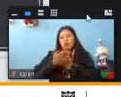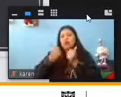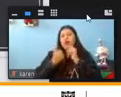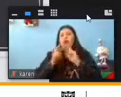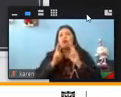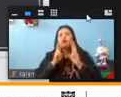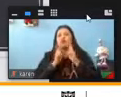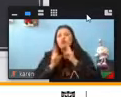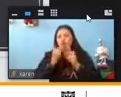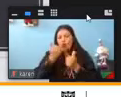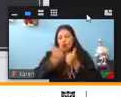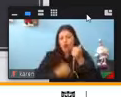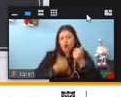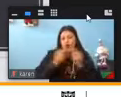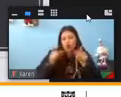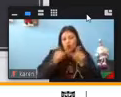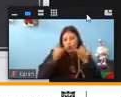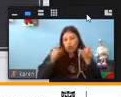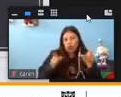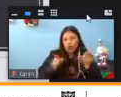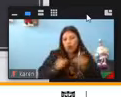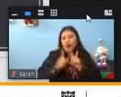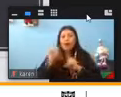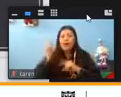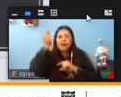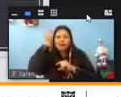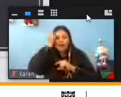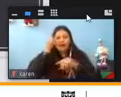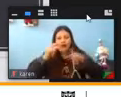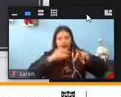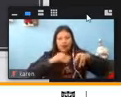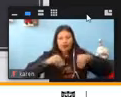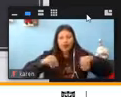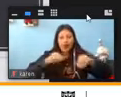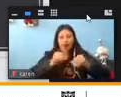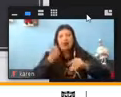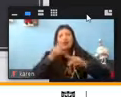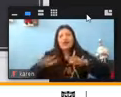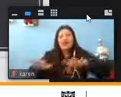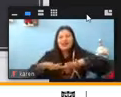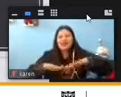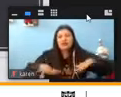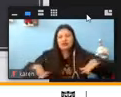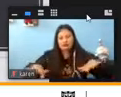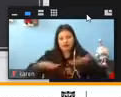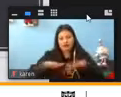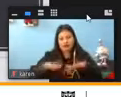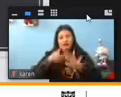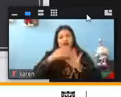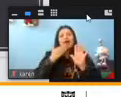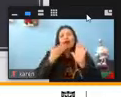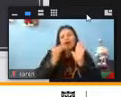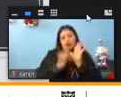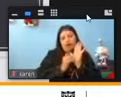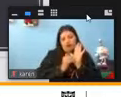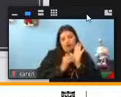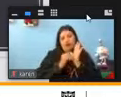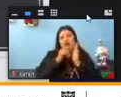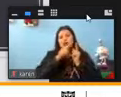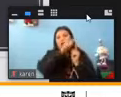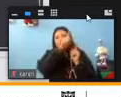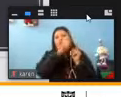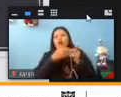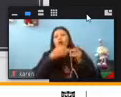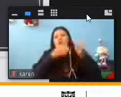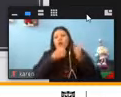entre lugar y memoria, entre territorios y espacios. Les ponemos aquí un ejemplo, el cementerio de los